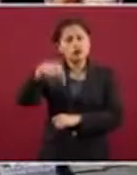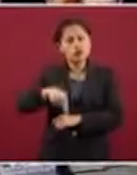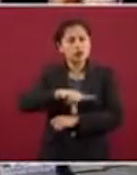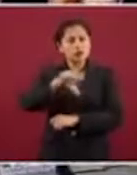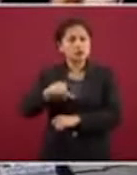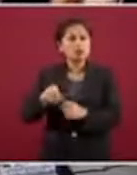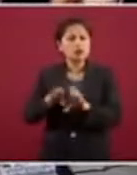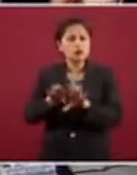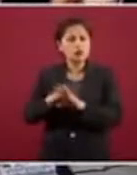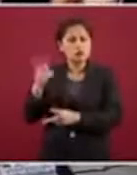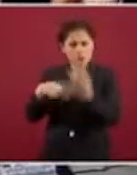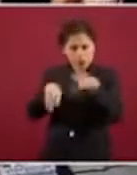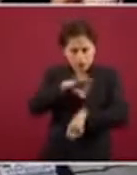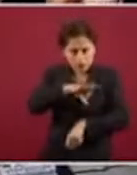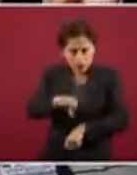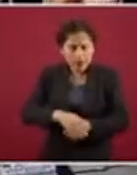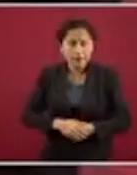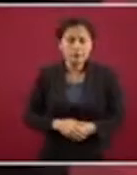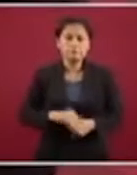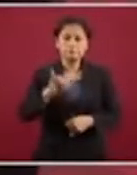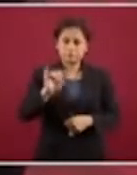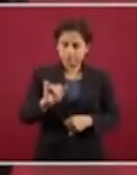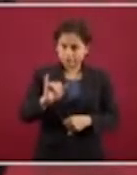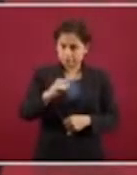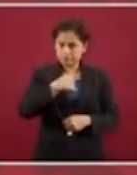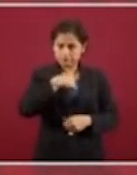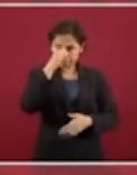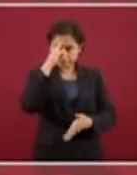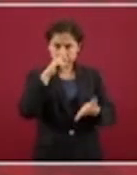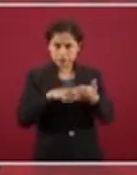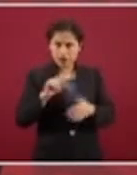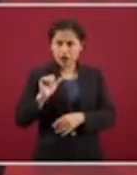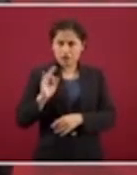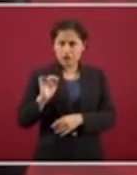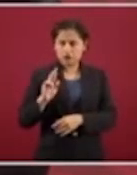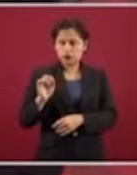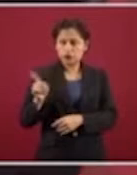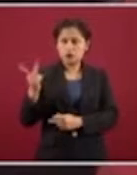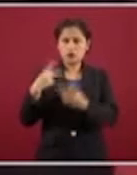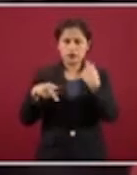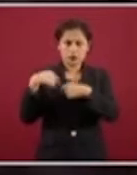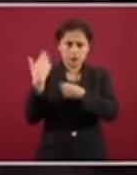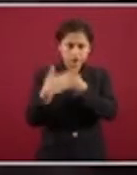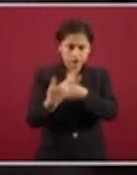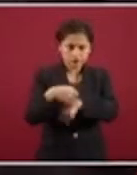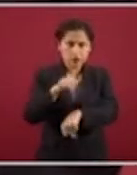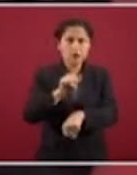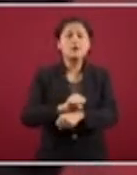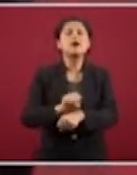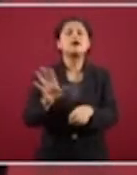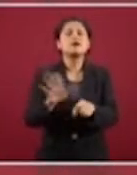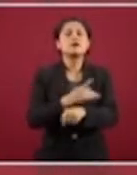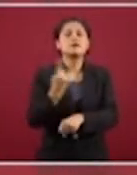Sí, yo creo que va a estar con ustedes, Alfonso Romo, la semana próxima, porque se va